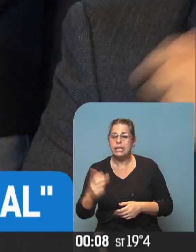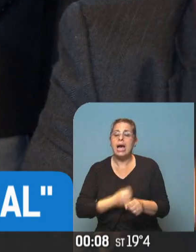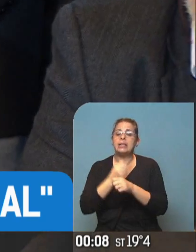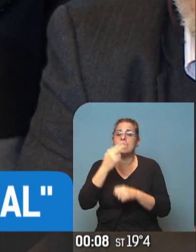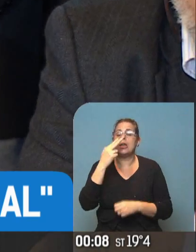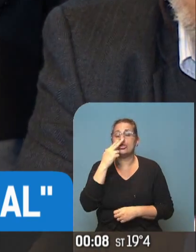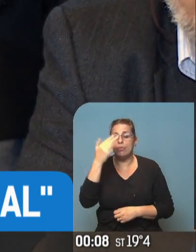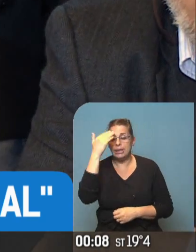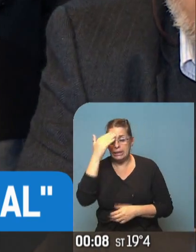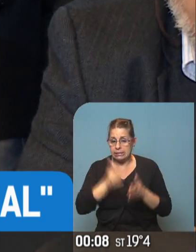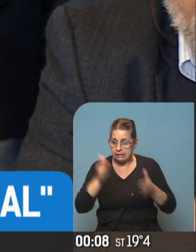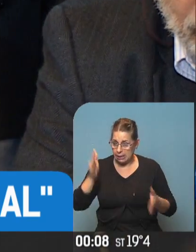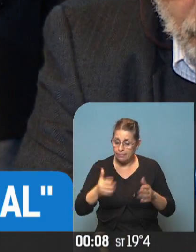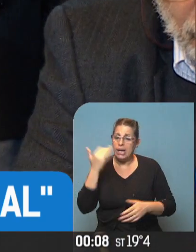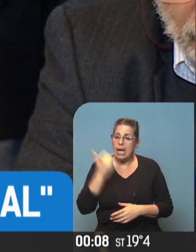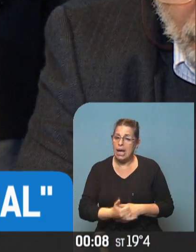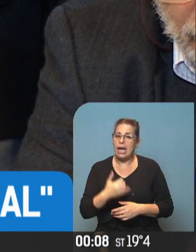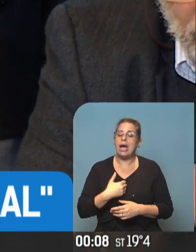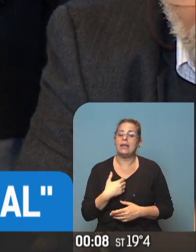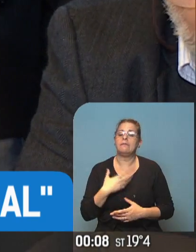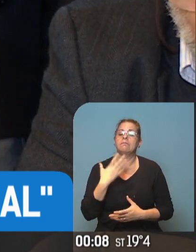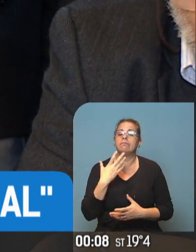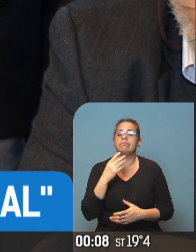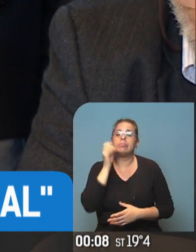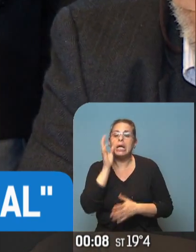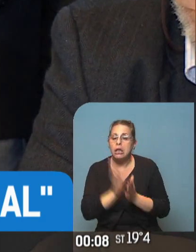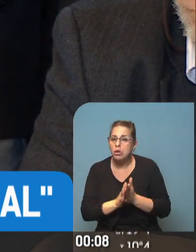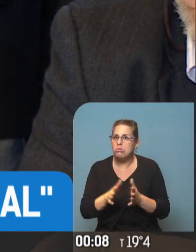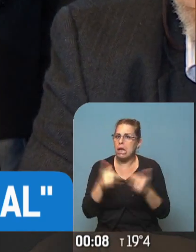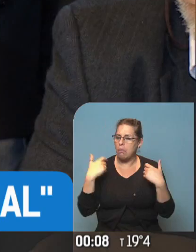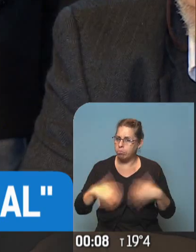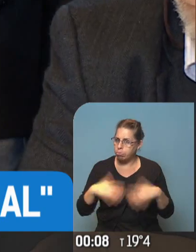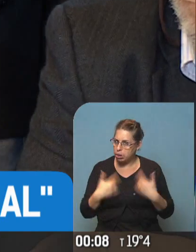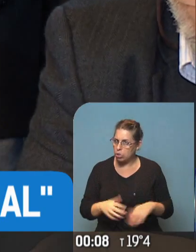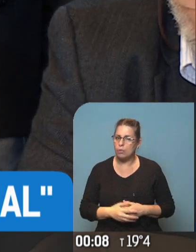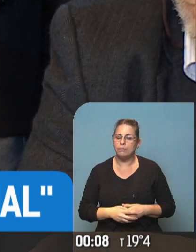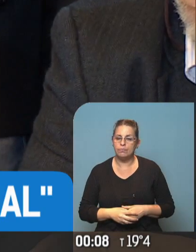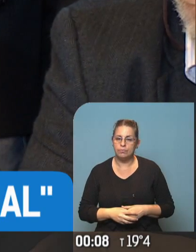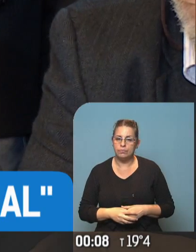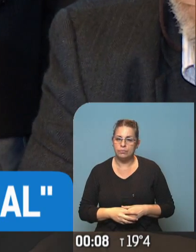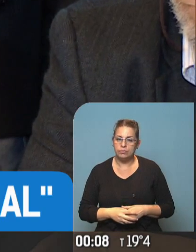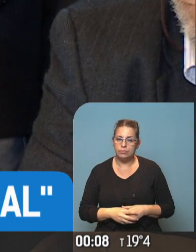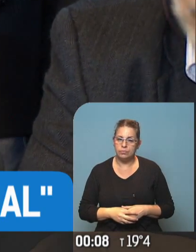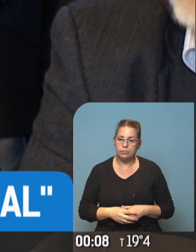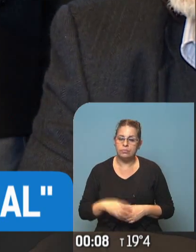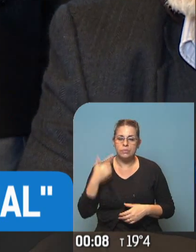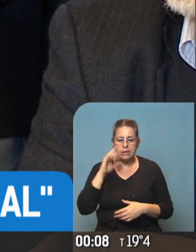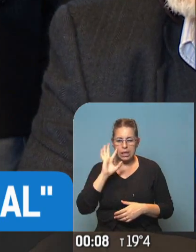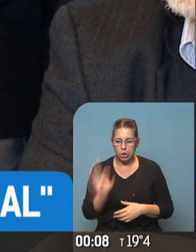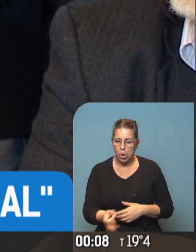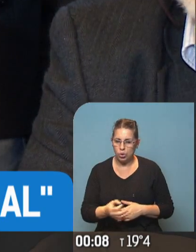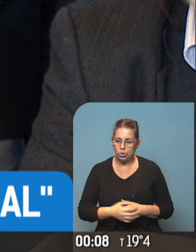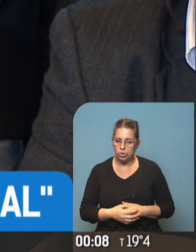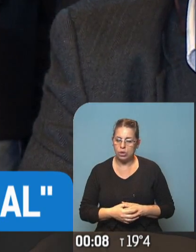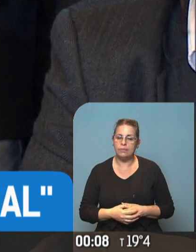2015, hay insólitos sobreseimientos de una rapidez y una vertiginosidad que quedan de manifiesto,